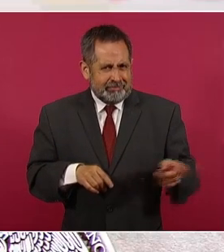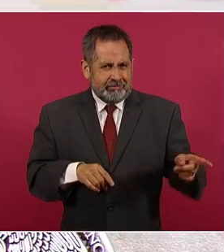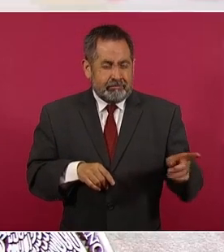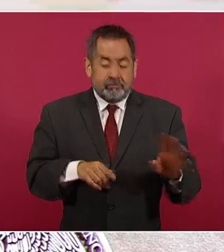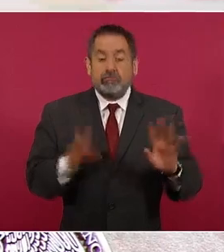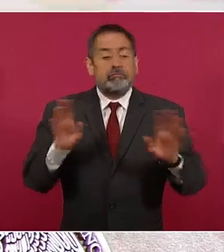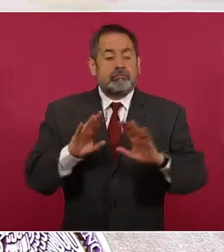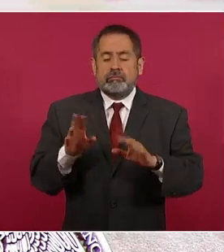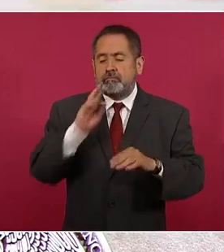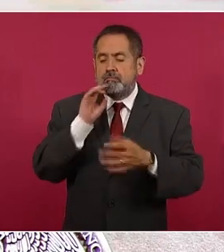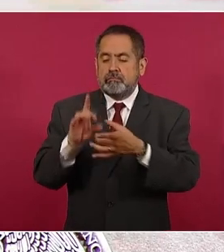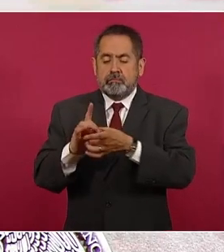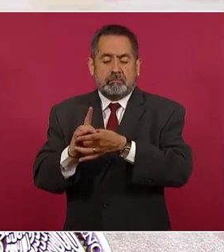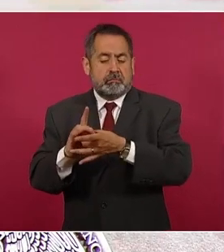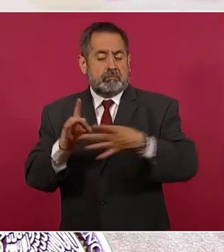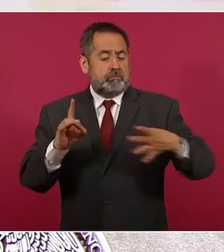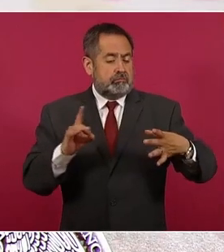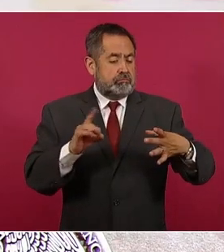desincorporación